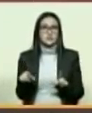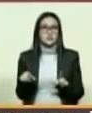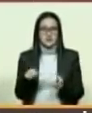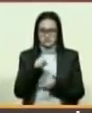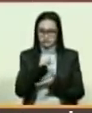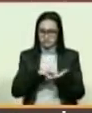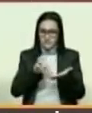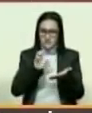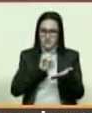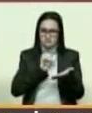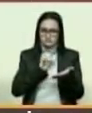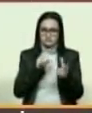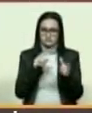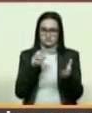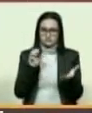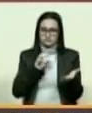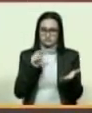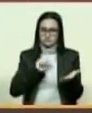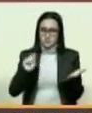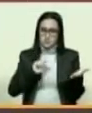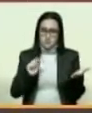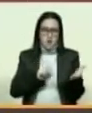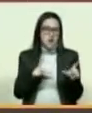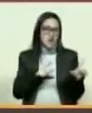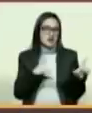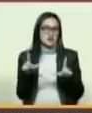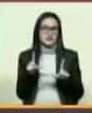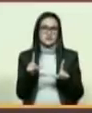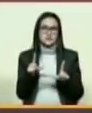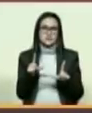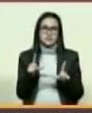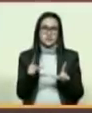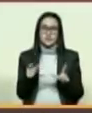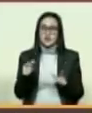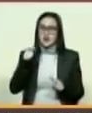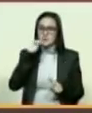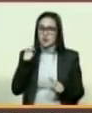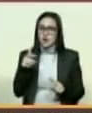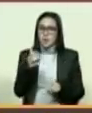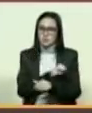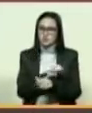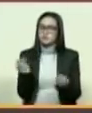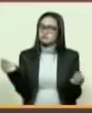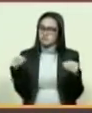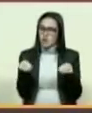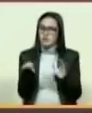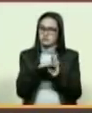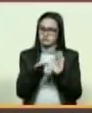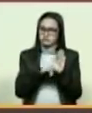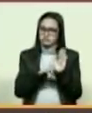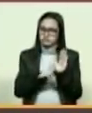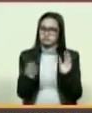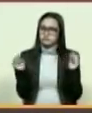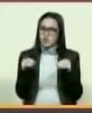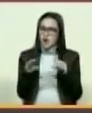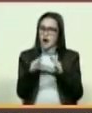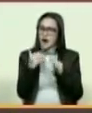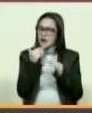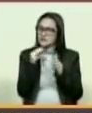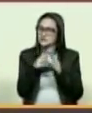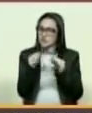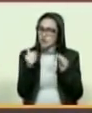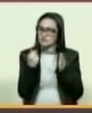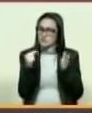redactado. Las partes estamos contestes y, valga la redundancia, de acuerdo en la mayor parte de los puntos, en casi todos los puntos, en